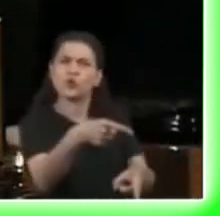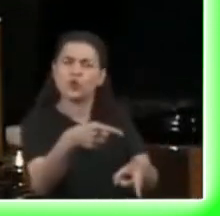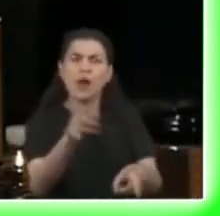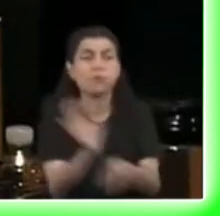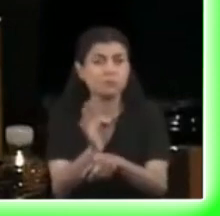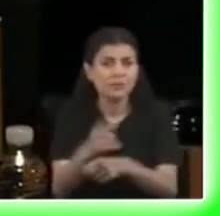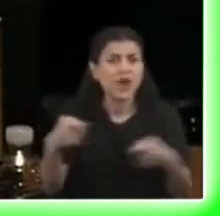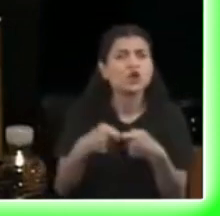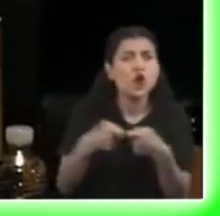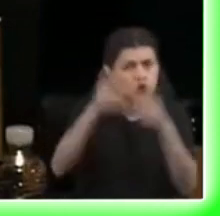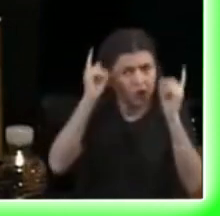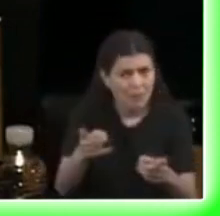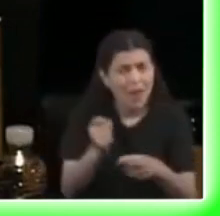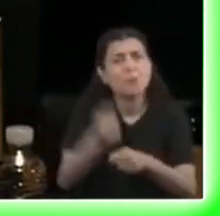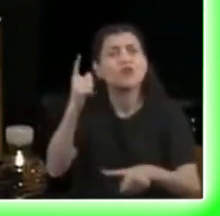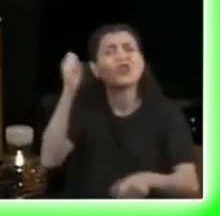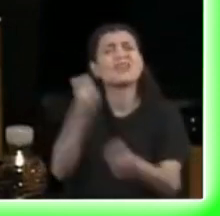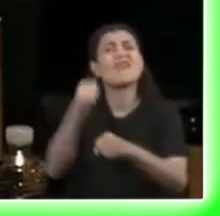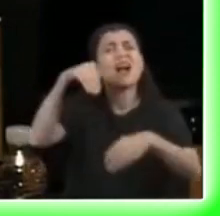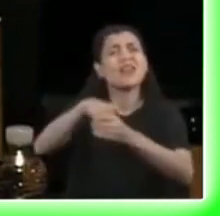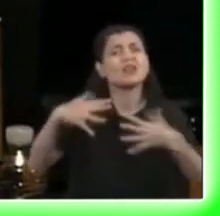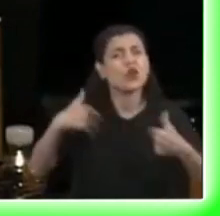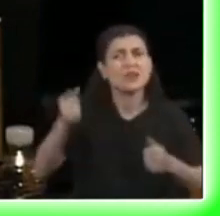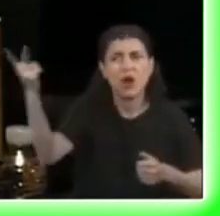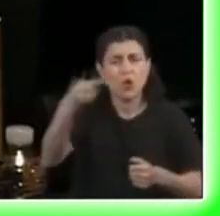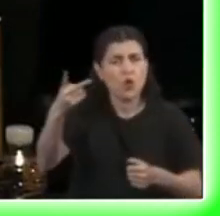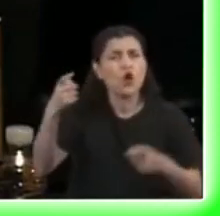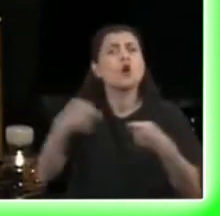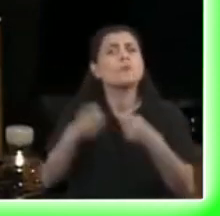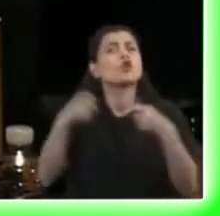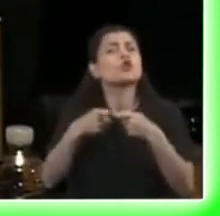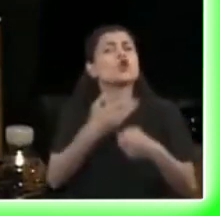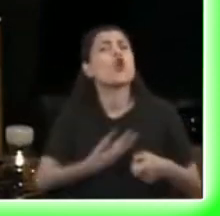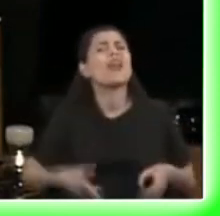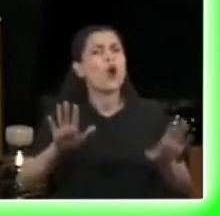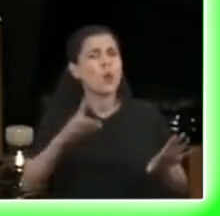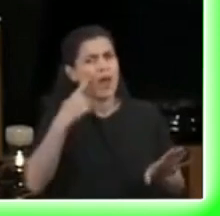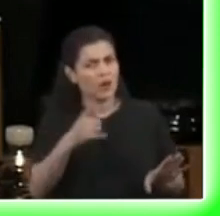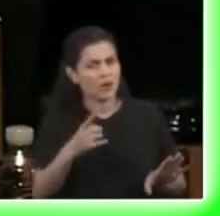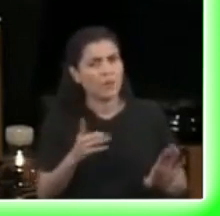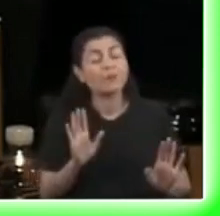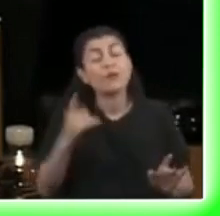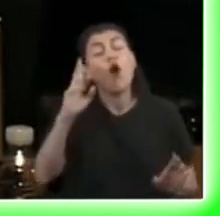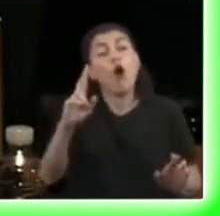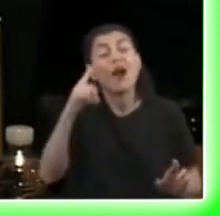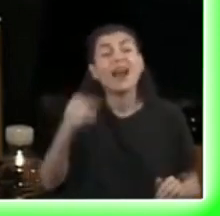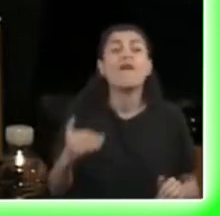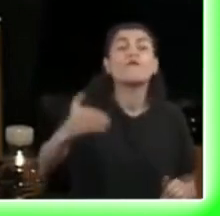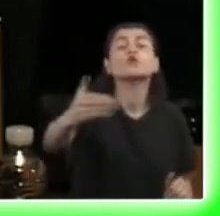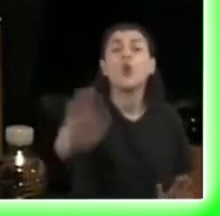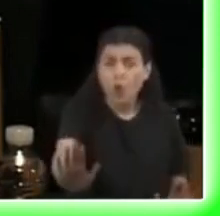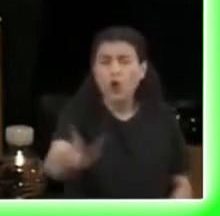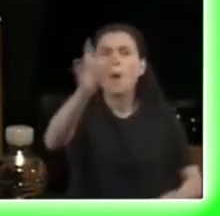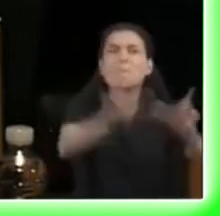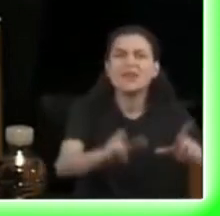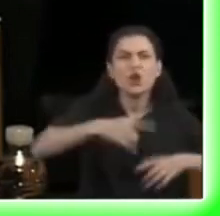cómplices. Digamos, algún día alguien va a estudiar o analizar en Argentina